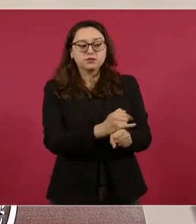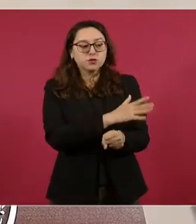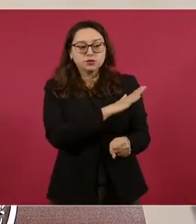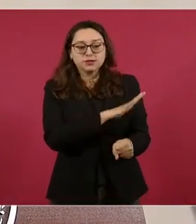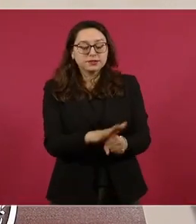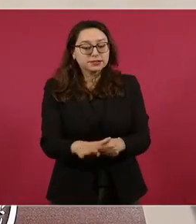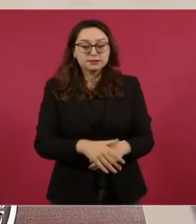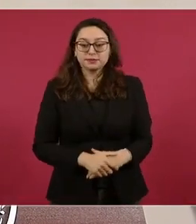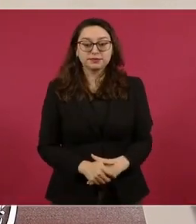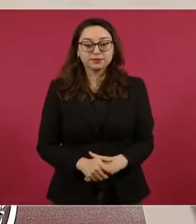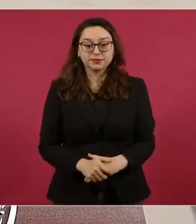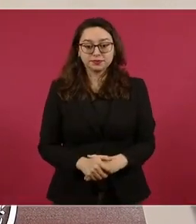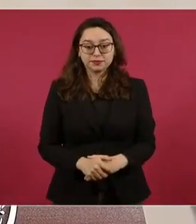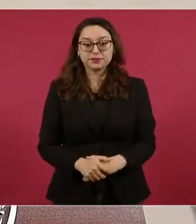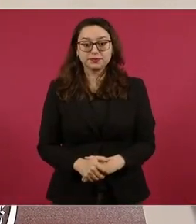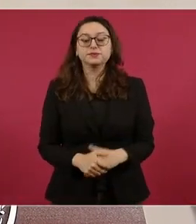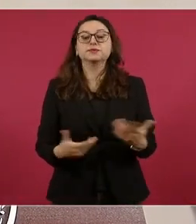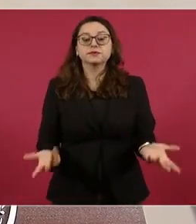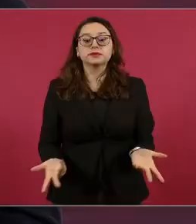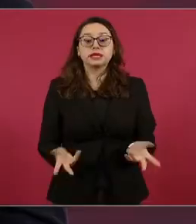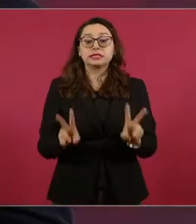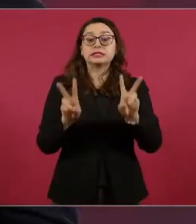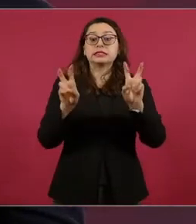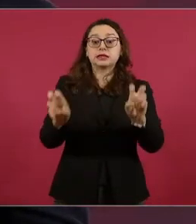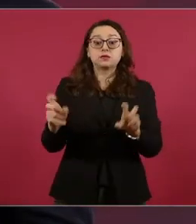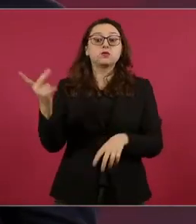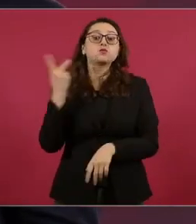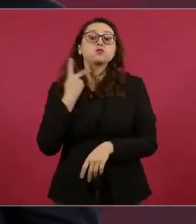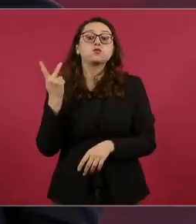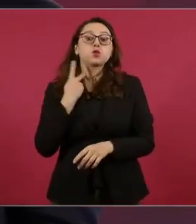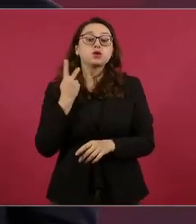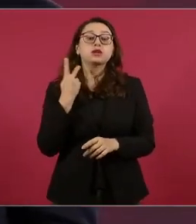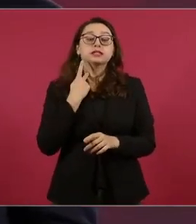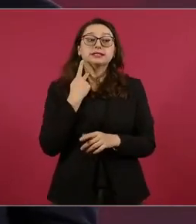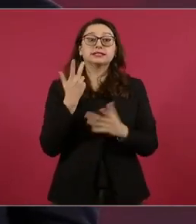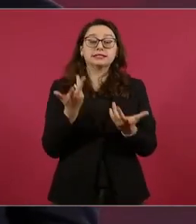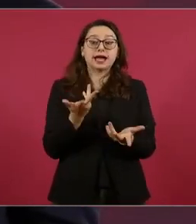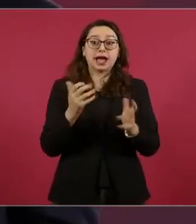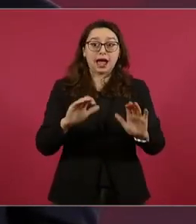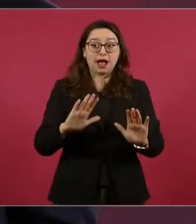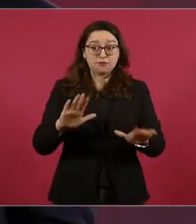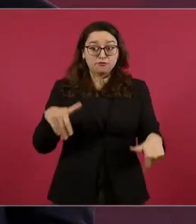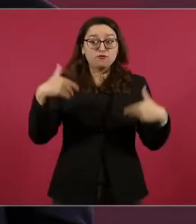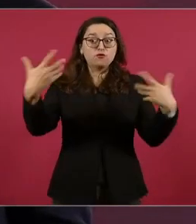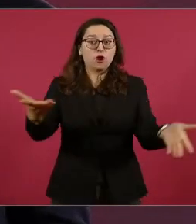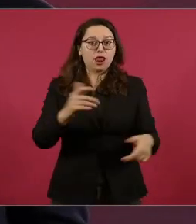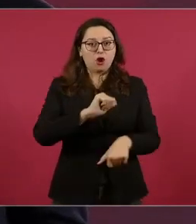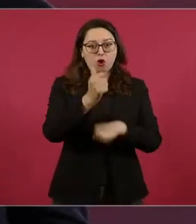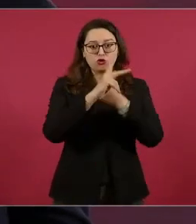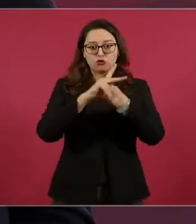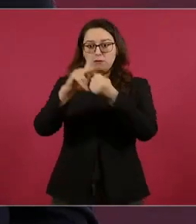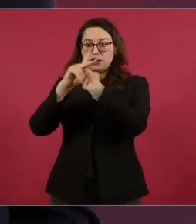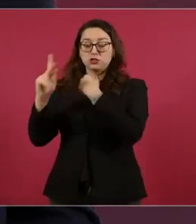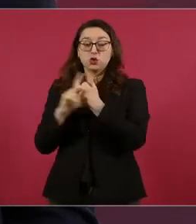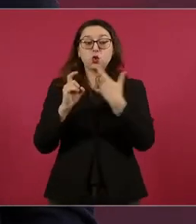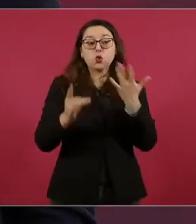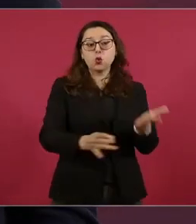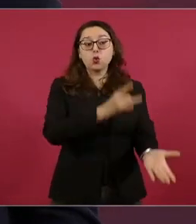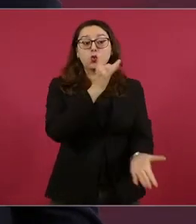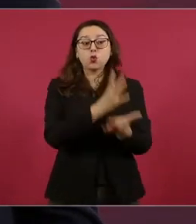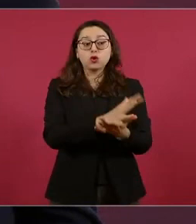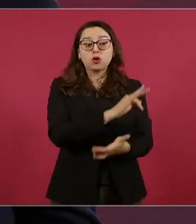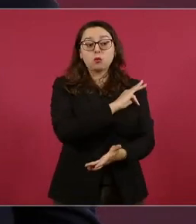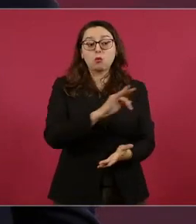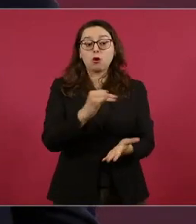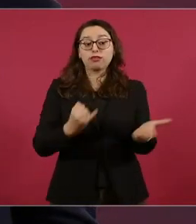y tiene que ver con política exterior y eso corresponde al congreso